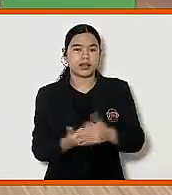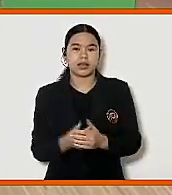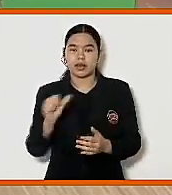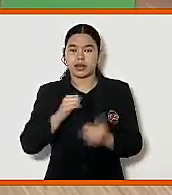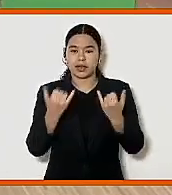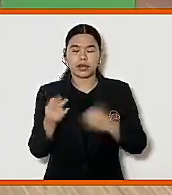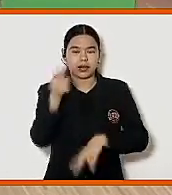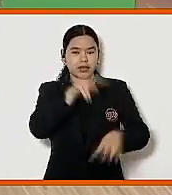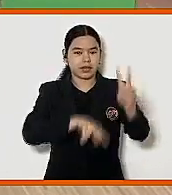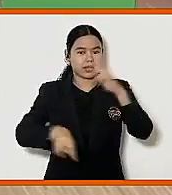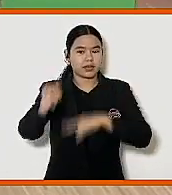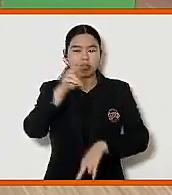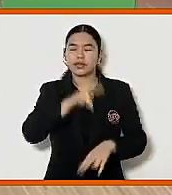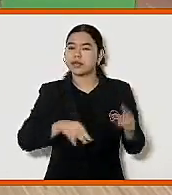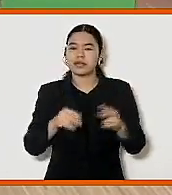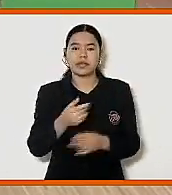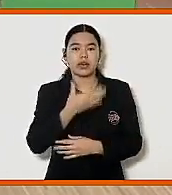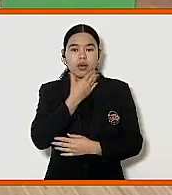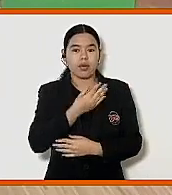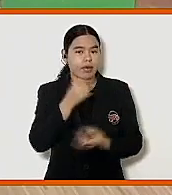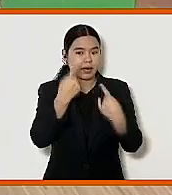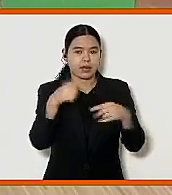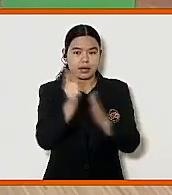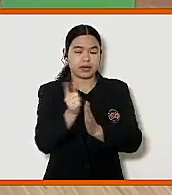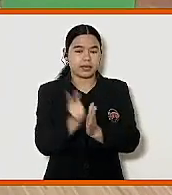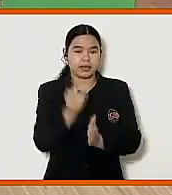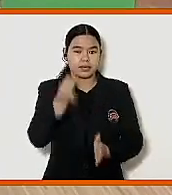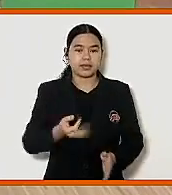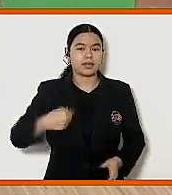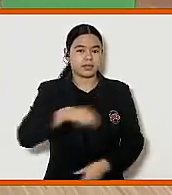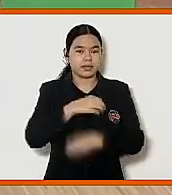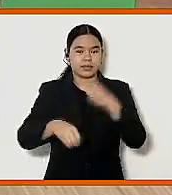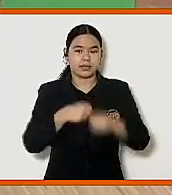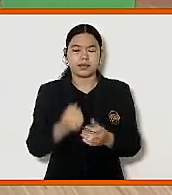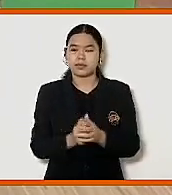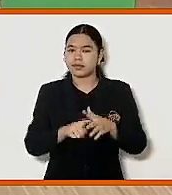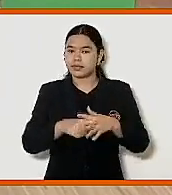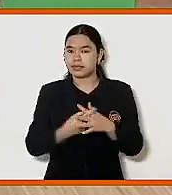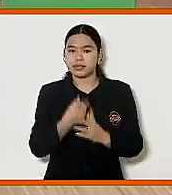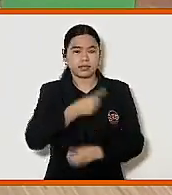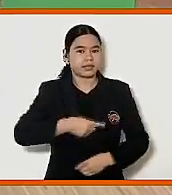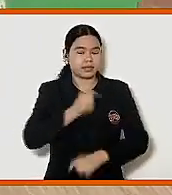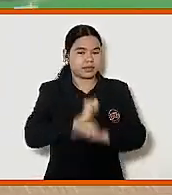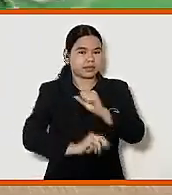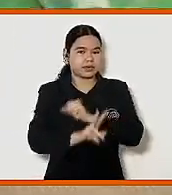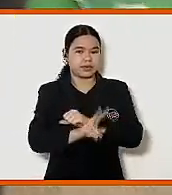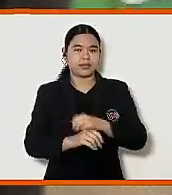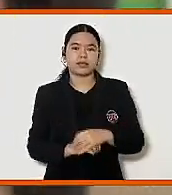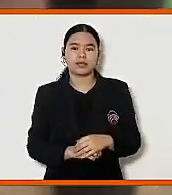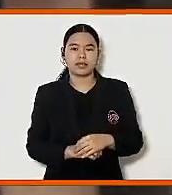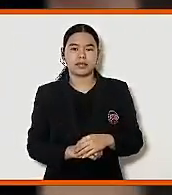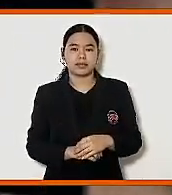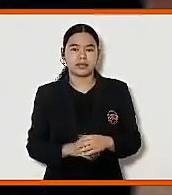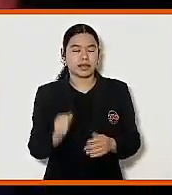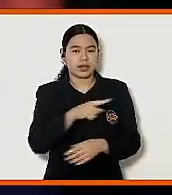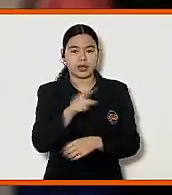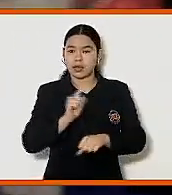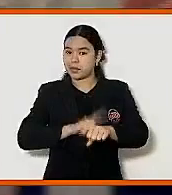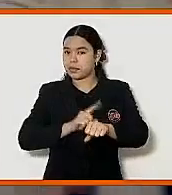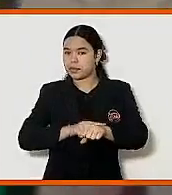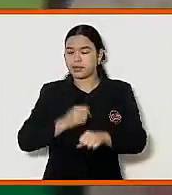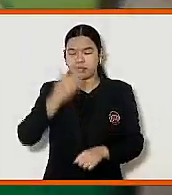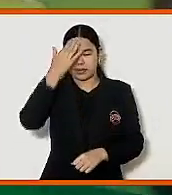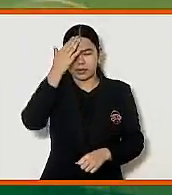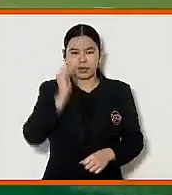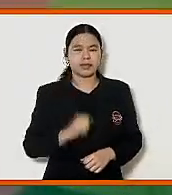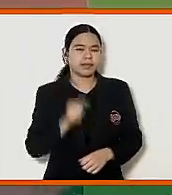los observadores que están para dar fe y legalidad a cada uno de nuestros sorteos. Iniciamos la diversión con premiados, así que llegó el momento de conocer